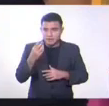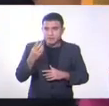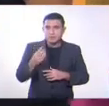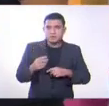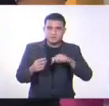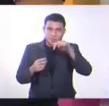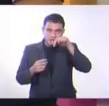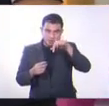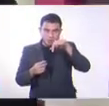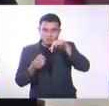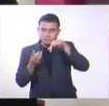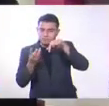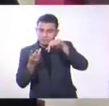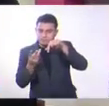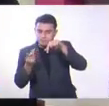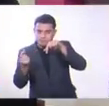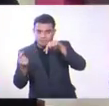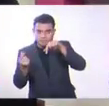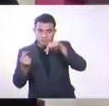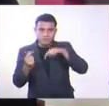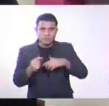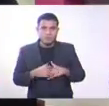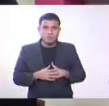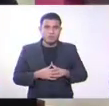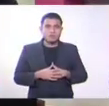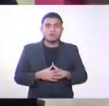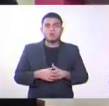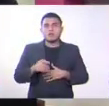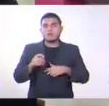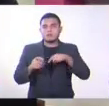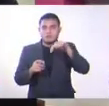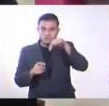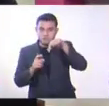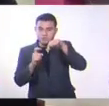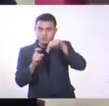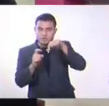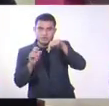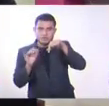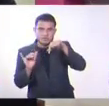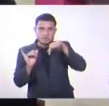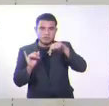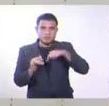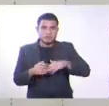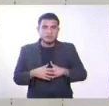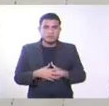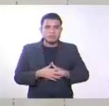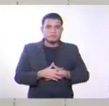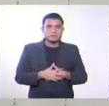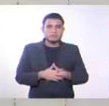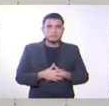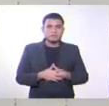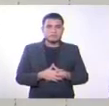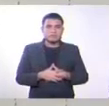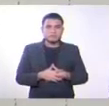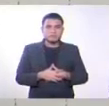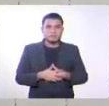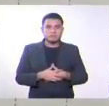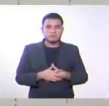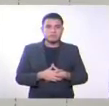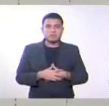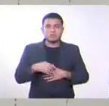bien. Hemos dicho que Q tiene coordenadas X, Y. Ujú. ¿A qué es igual a esto? Que es en este punto.